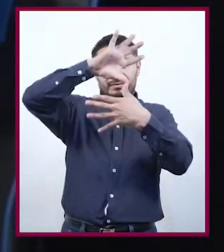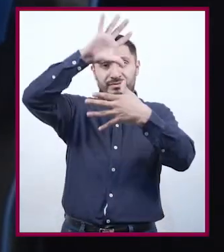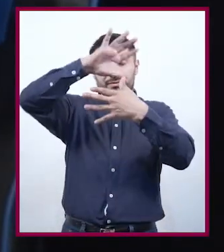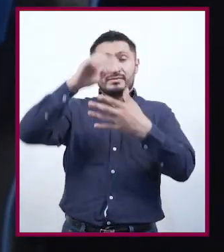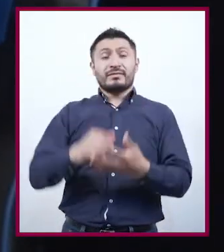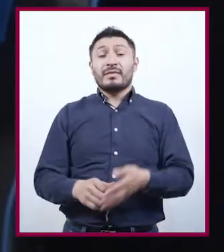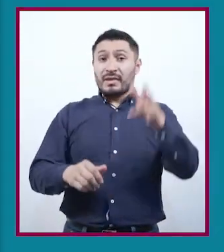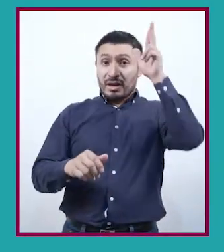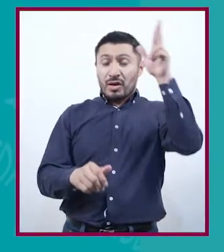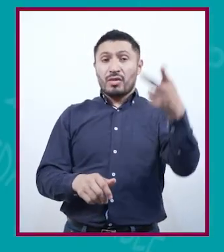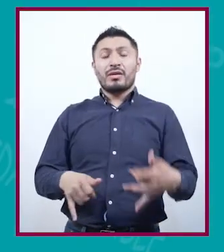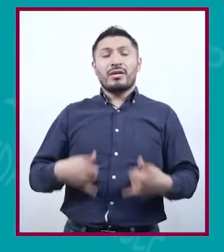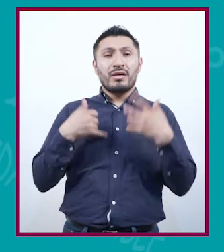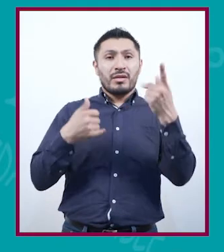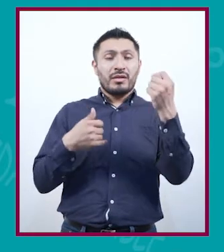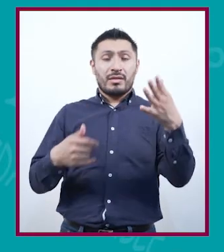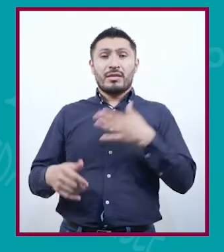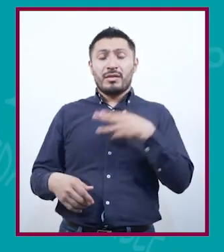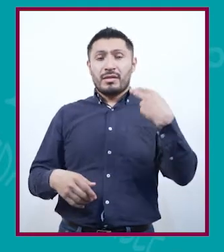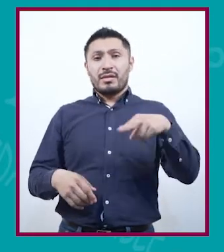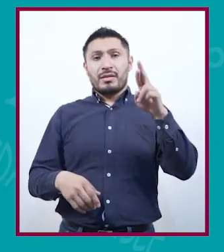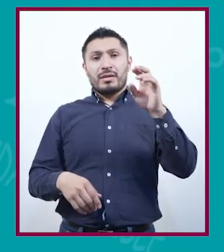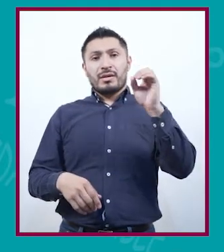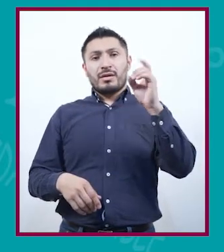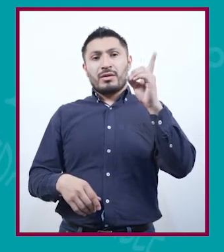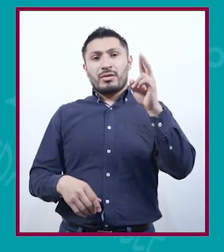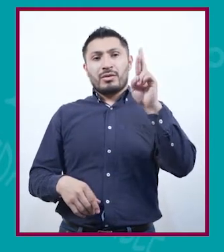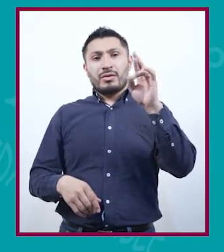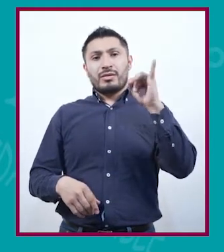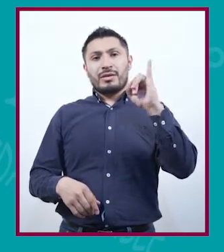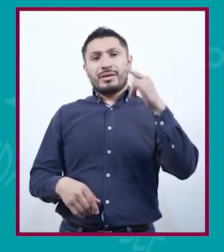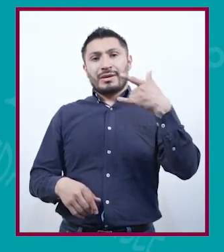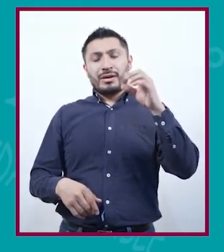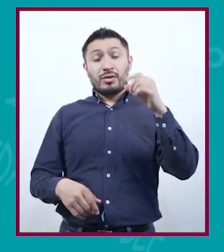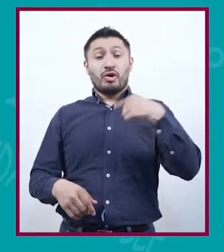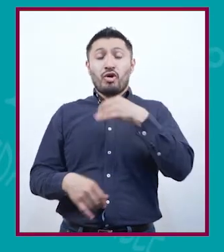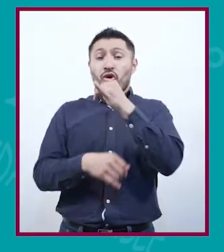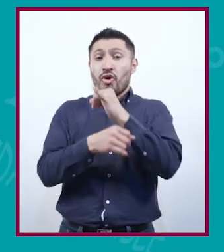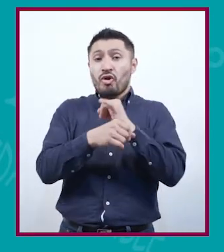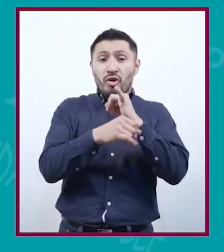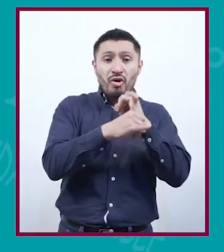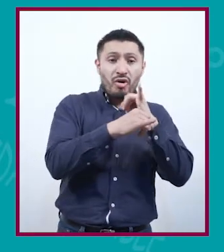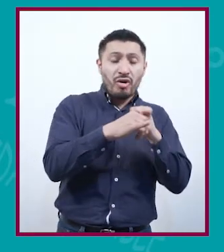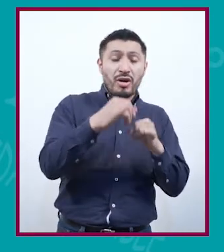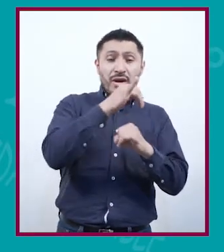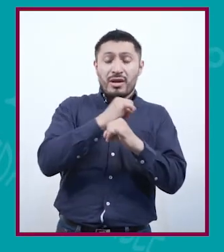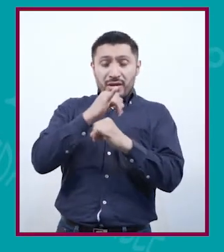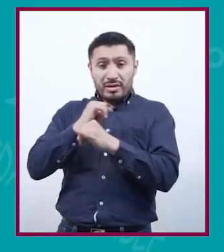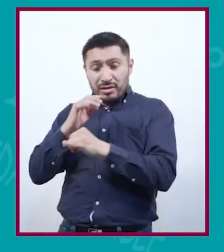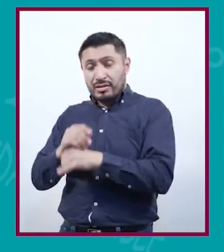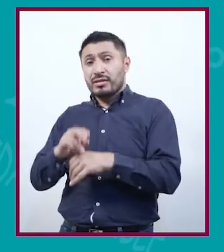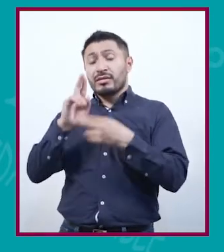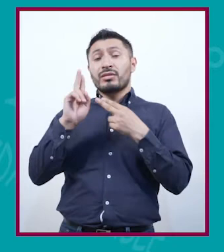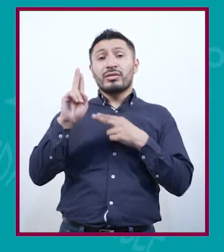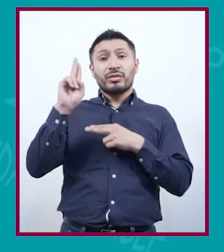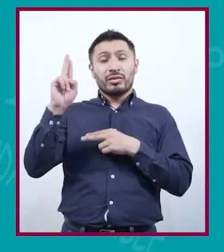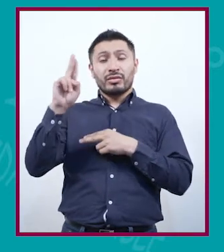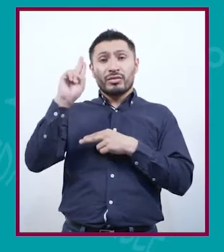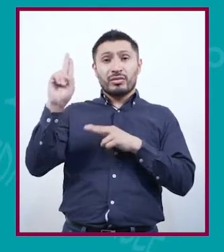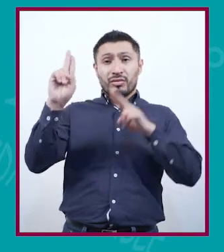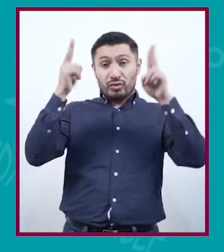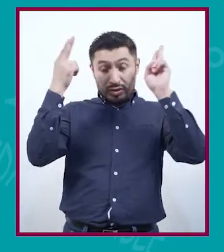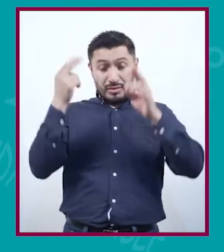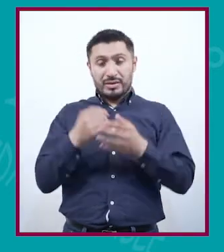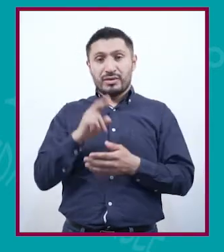América Latina. Hola, jóvenes en TV, yo soy Rodrigo Moreno Gutiérrez, soy investigador de la Universidad Nacional Autónoma